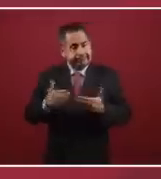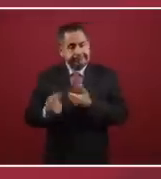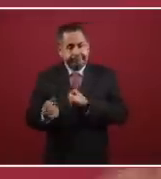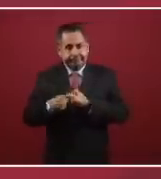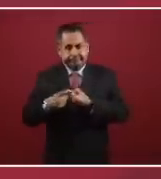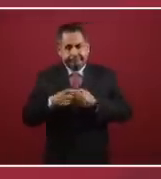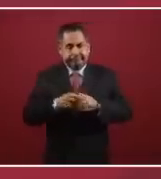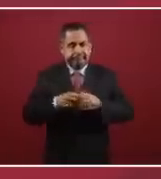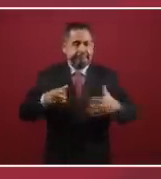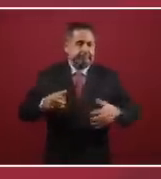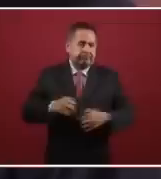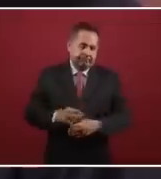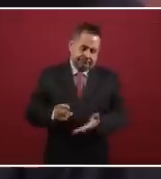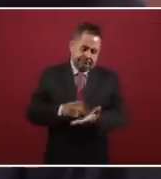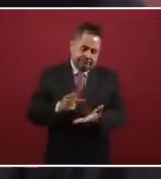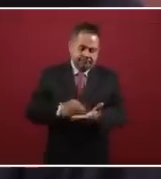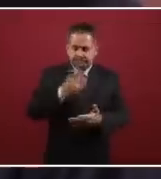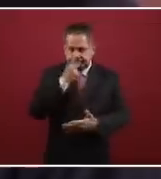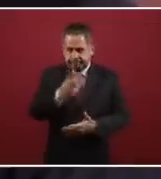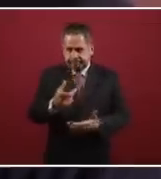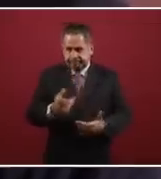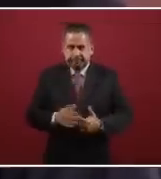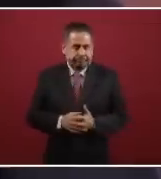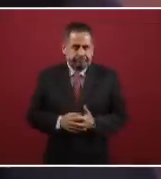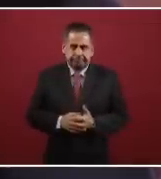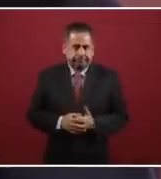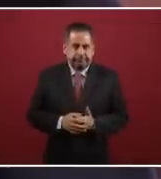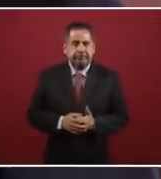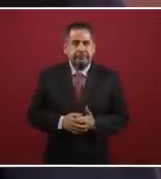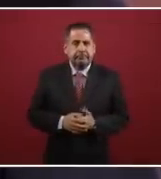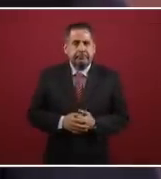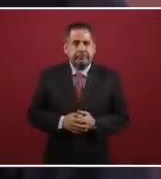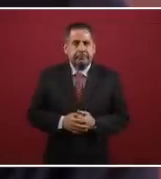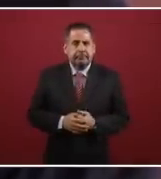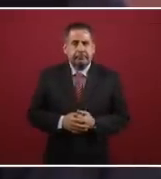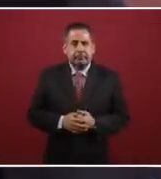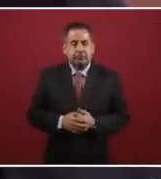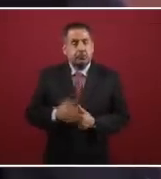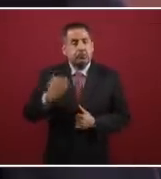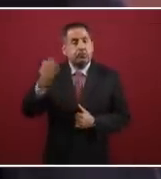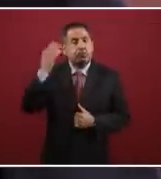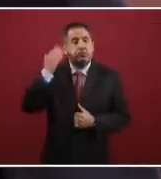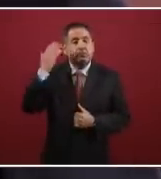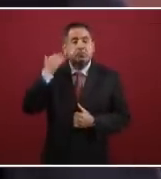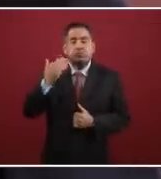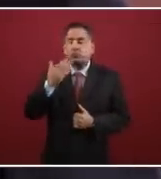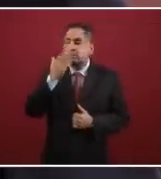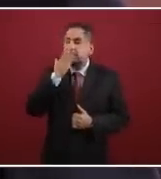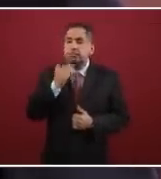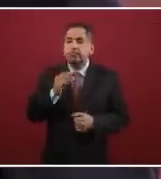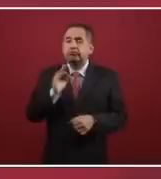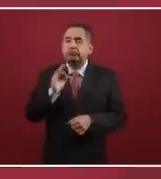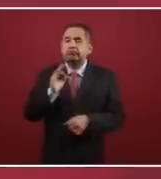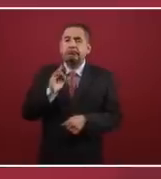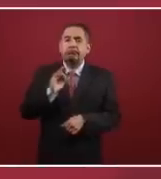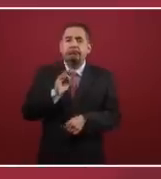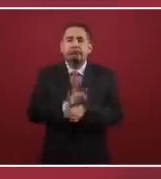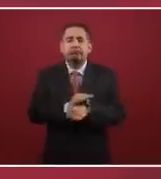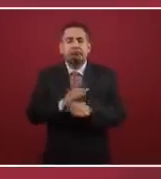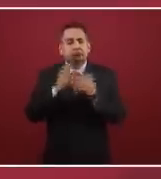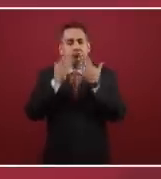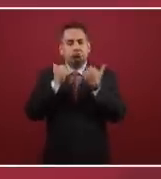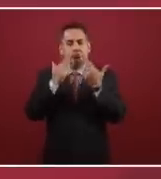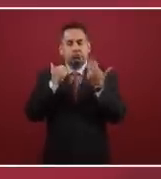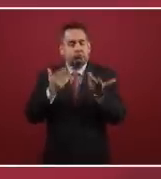Lo he dicho muchas veces, no se tenía protección. Los mexicanos